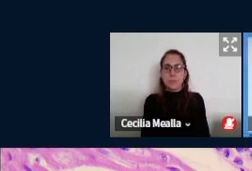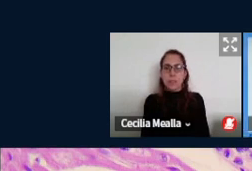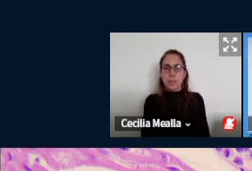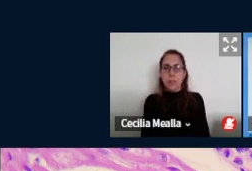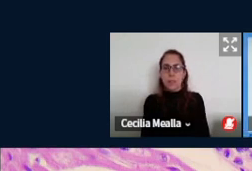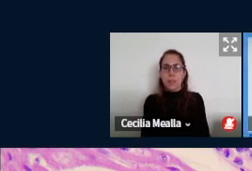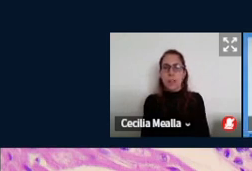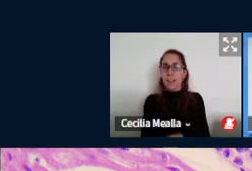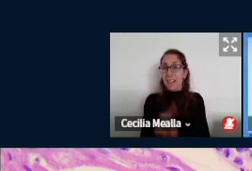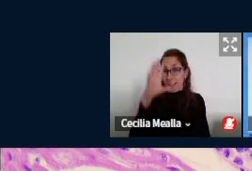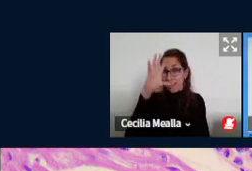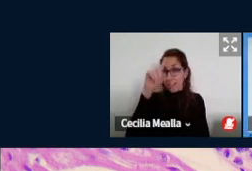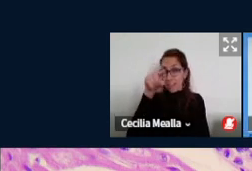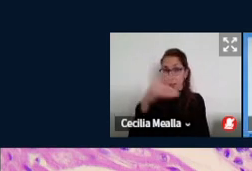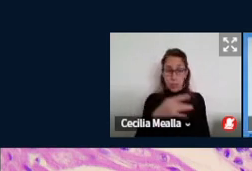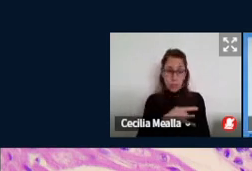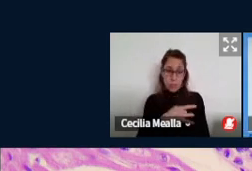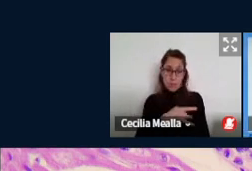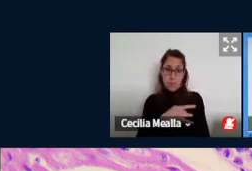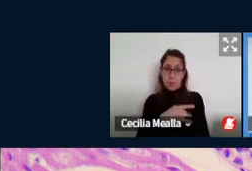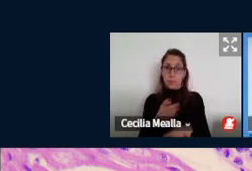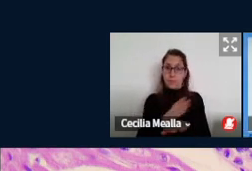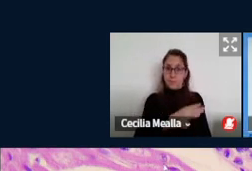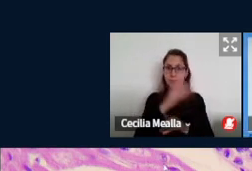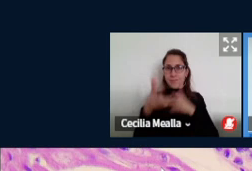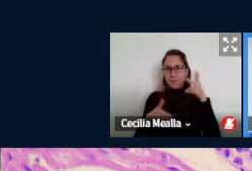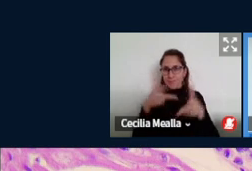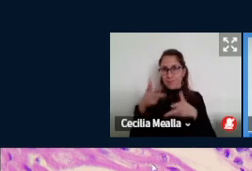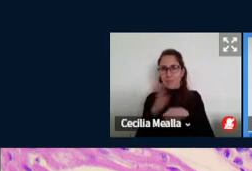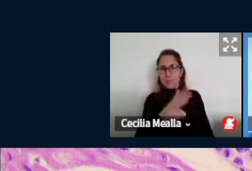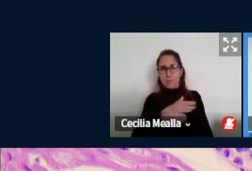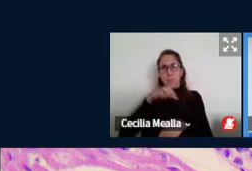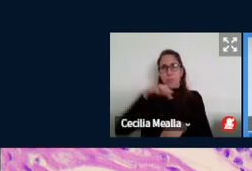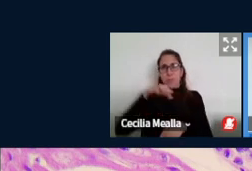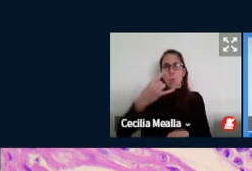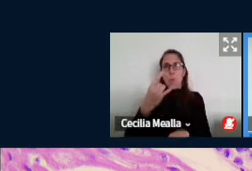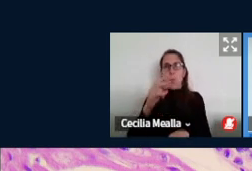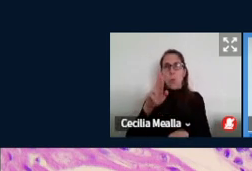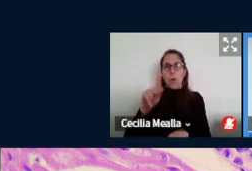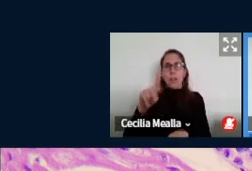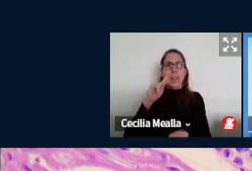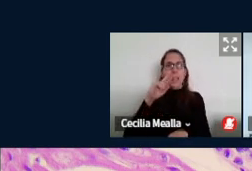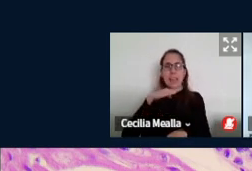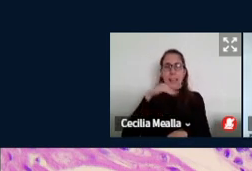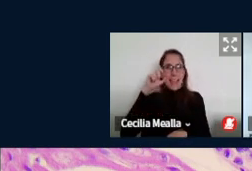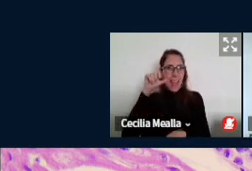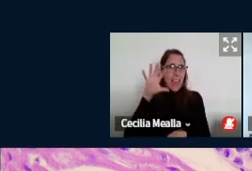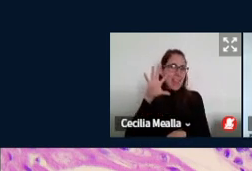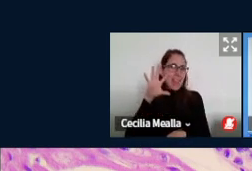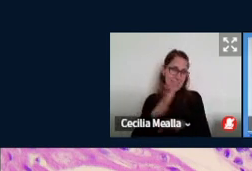Esta era la imagen, ¿se acuerdan del corazón que veíamos acá las fibras de Purkinje? Pero fíjense que acá